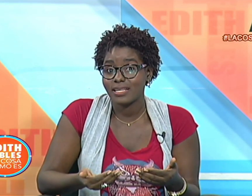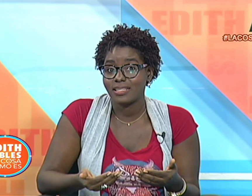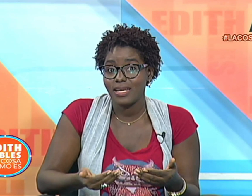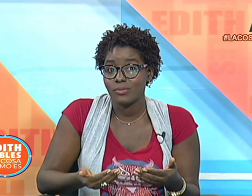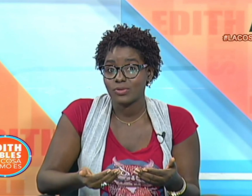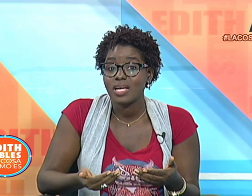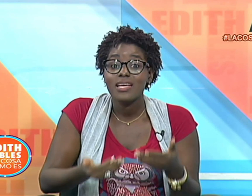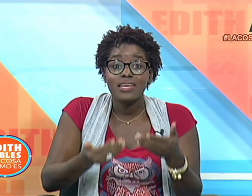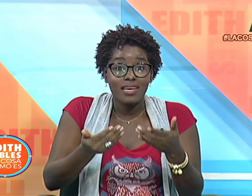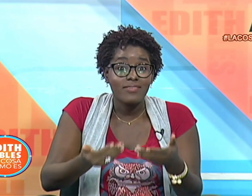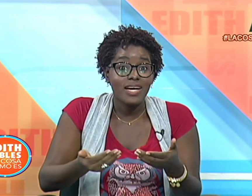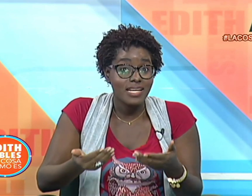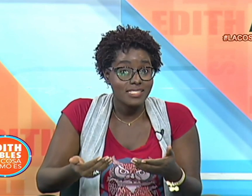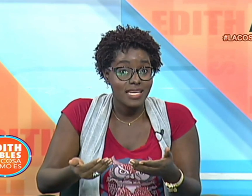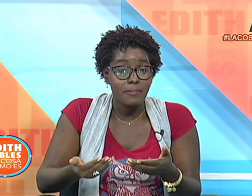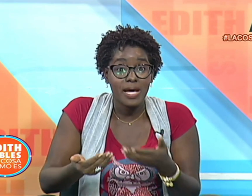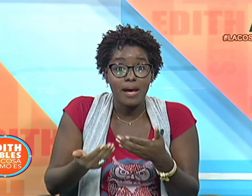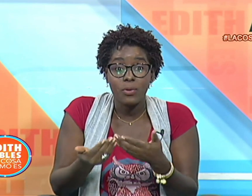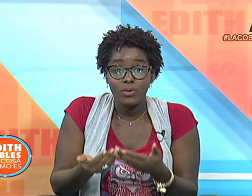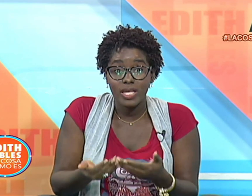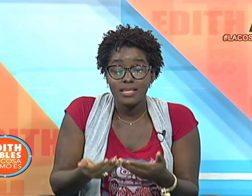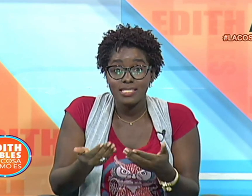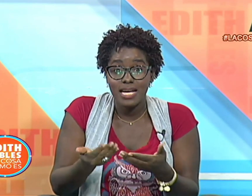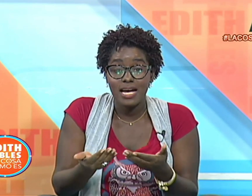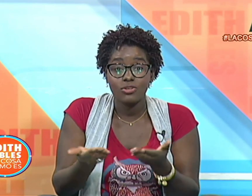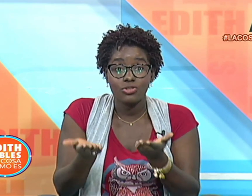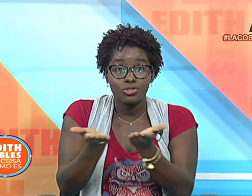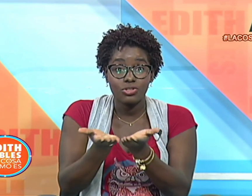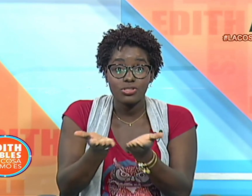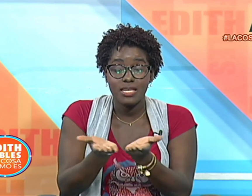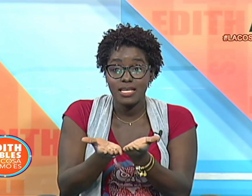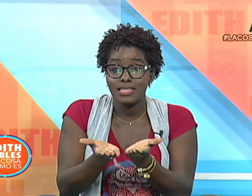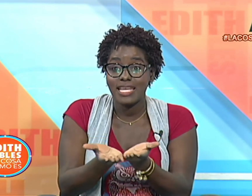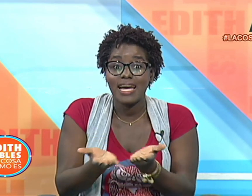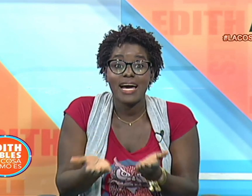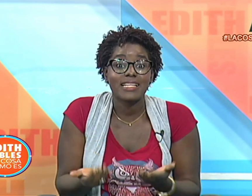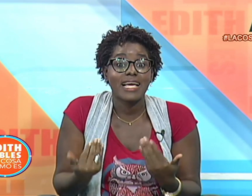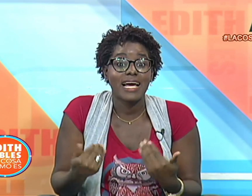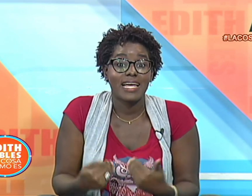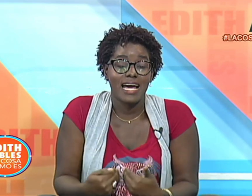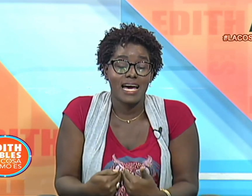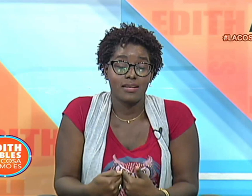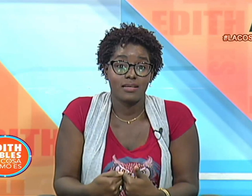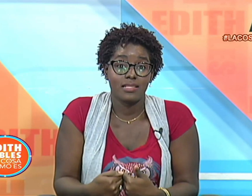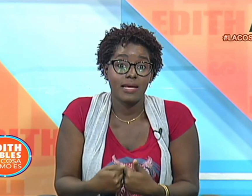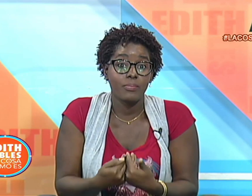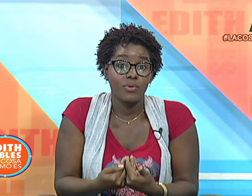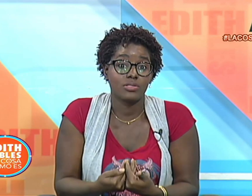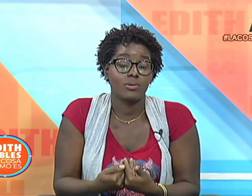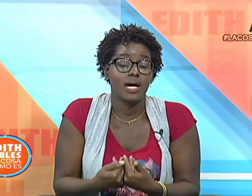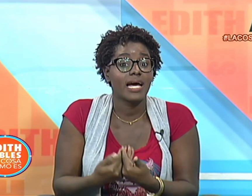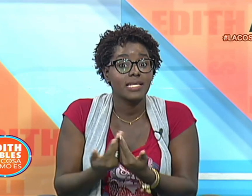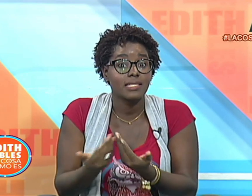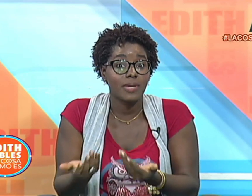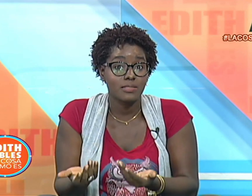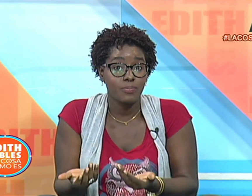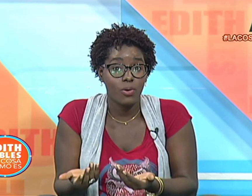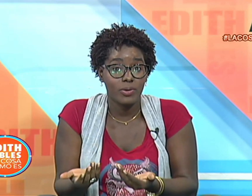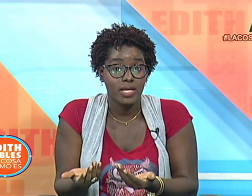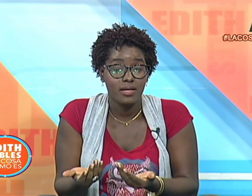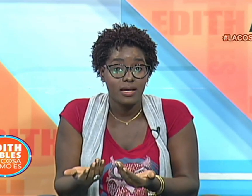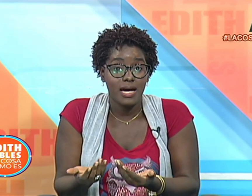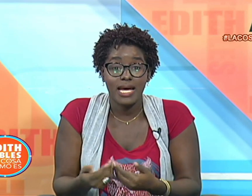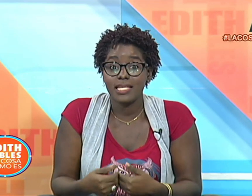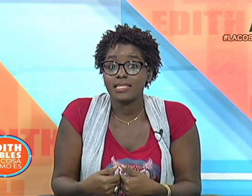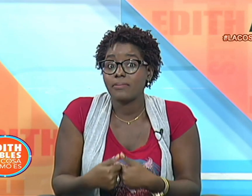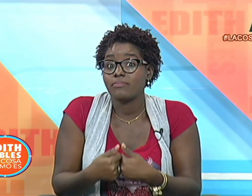pública que tenemos que van a hacer para ya nosotros dejar de cargar de impuestos a la gente más pobre